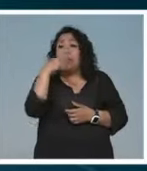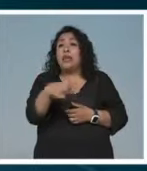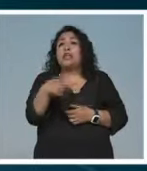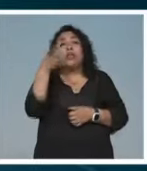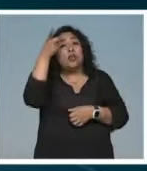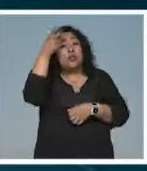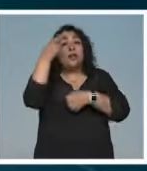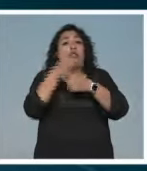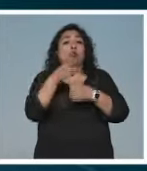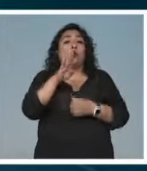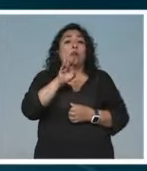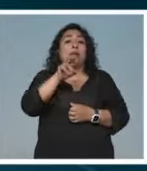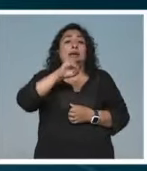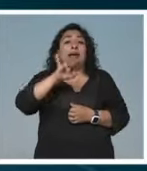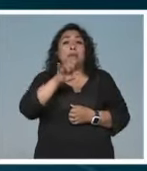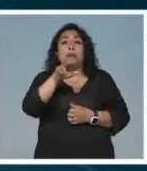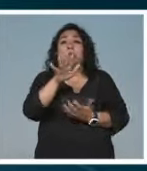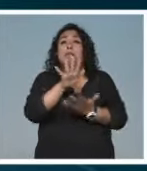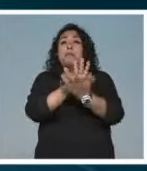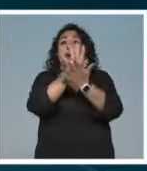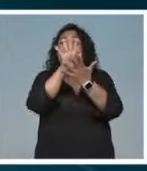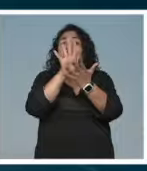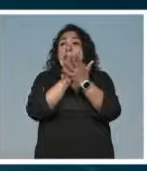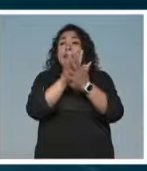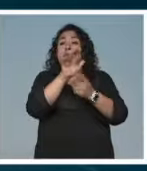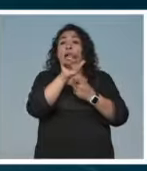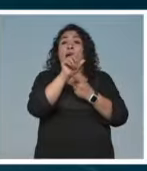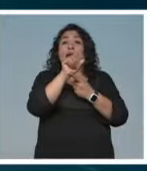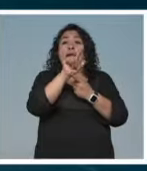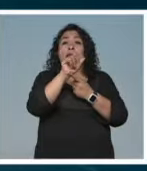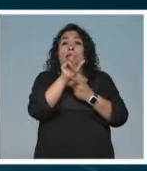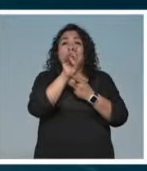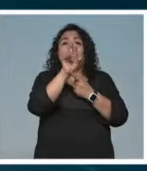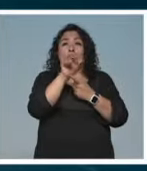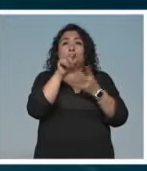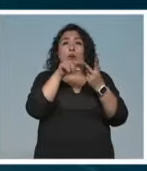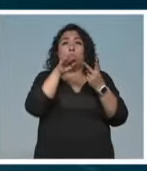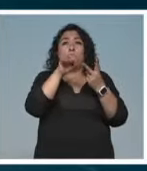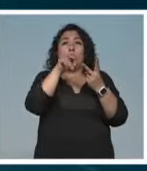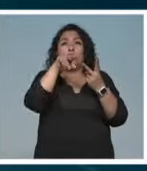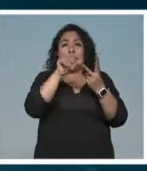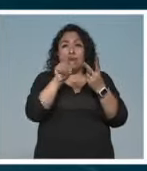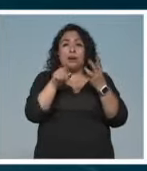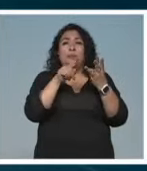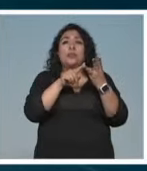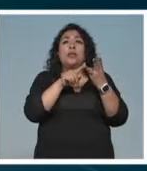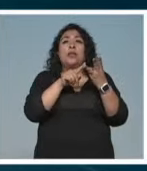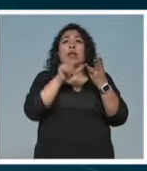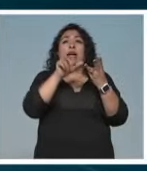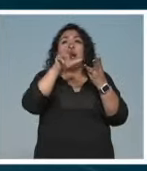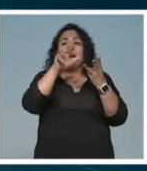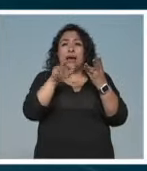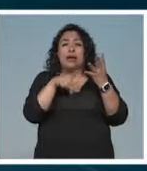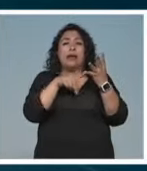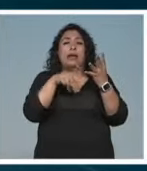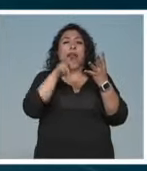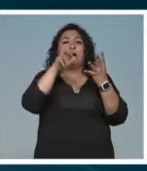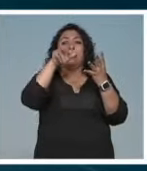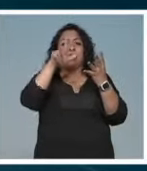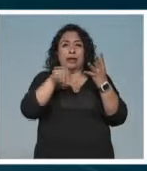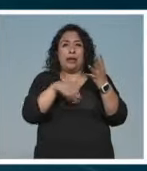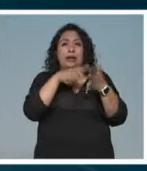por Benjamín Kahn, en la que participan Alejandro Calva, Mónica Dion, Ara Bethke, Carla